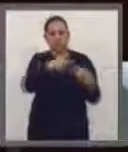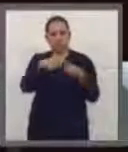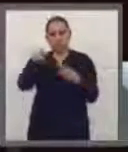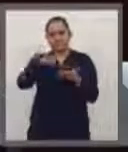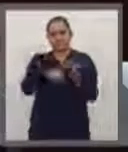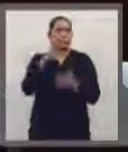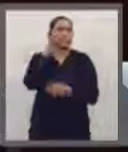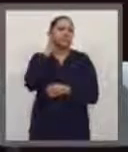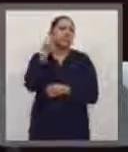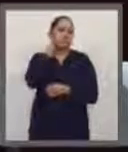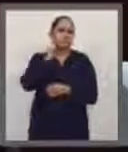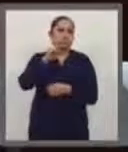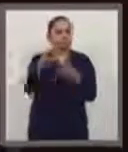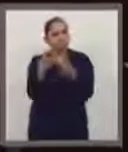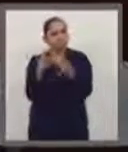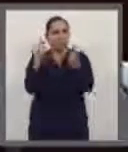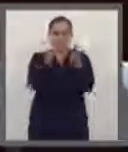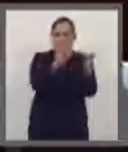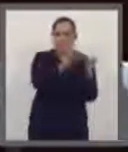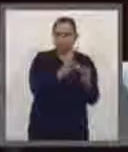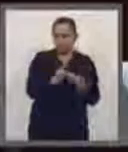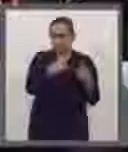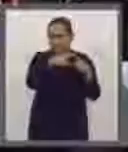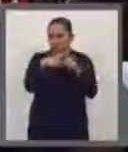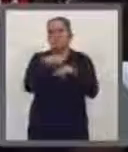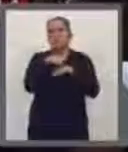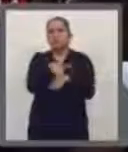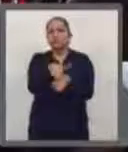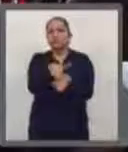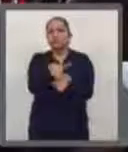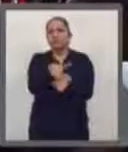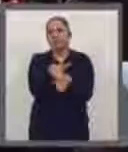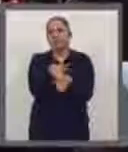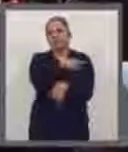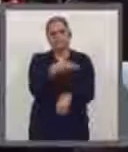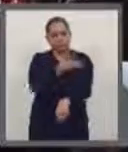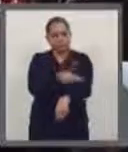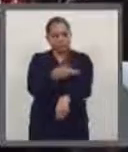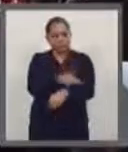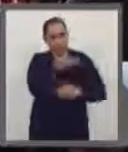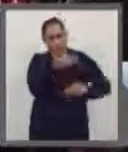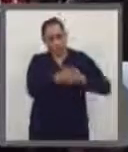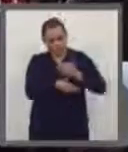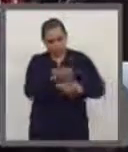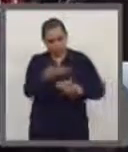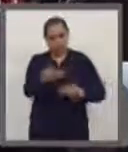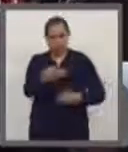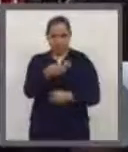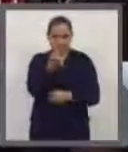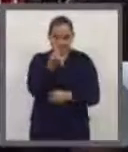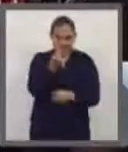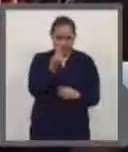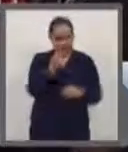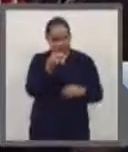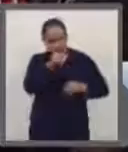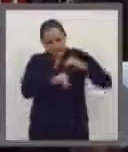de Senadores, de que los procedimientos, la tramitología, el